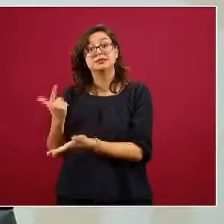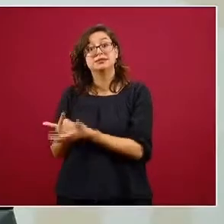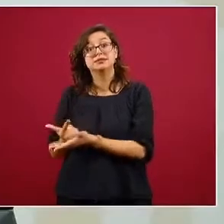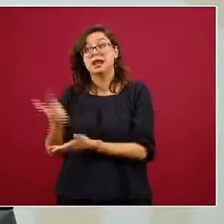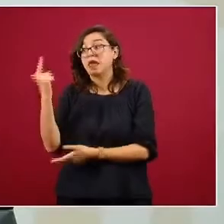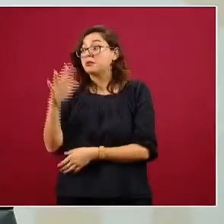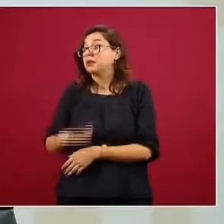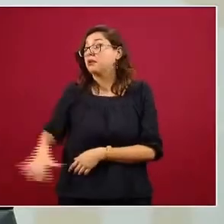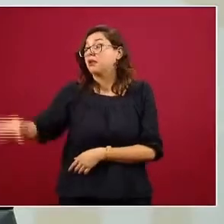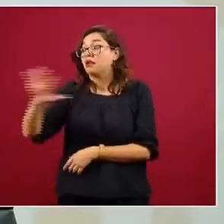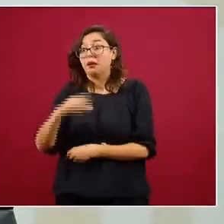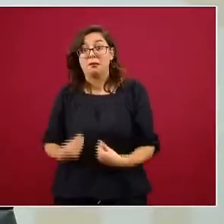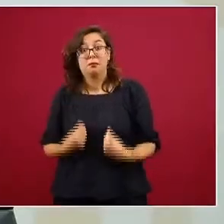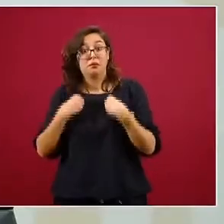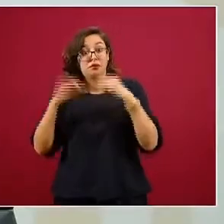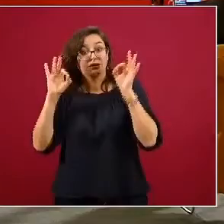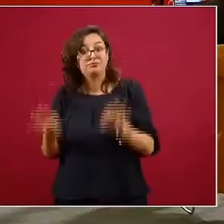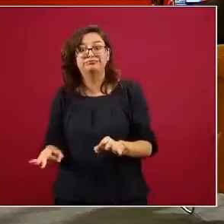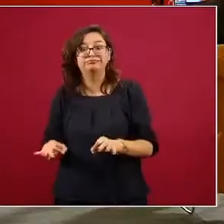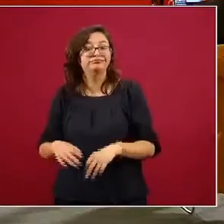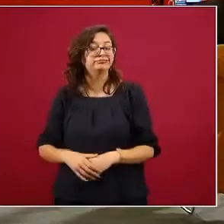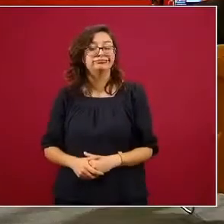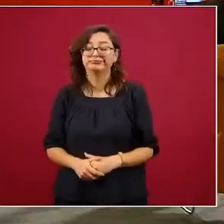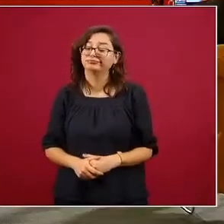el bienestar social.